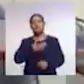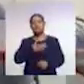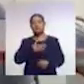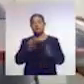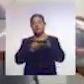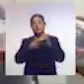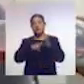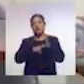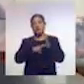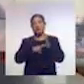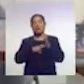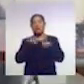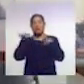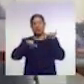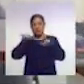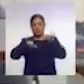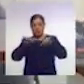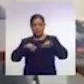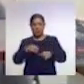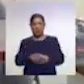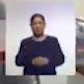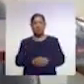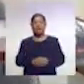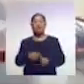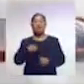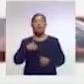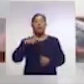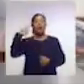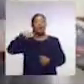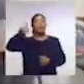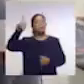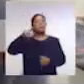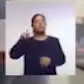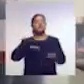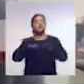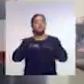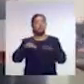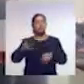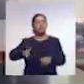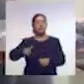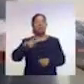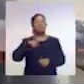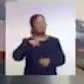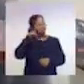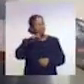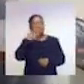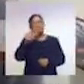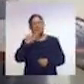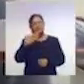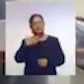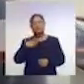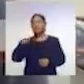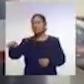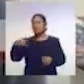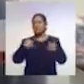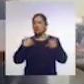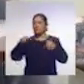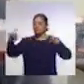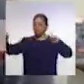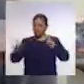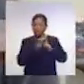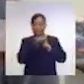químico e incluso ya estuve trabajando en Guadalajara tiempo. Se me hace muy bien porque más que nada acerca a los jóvenes y a las